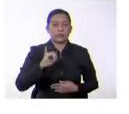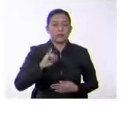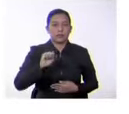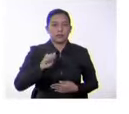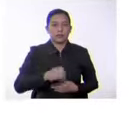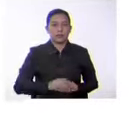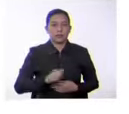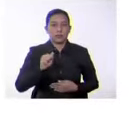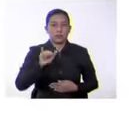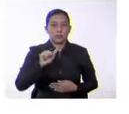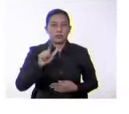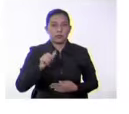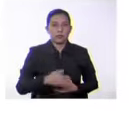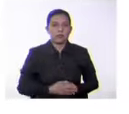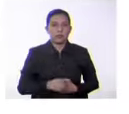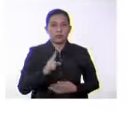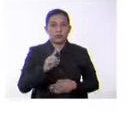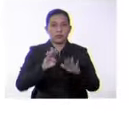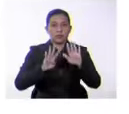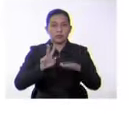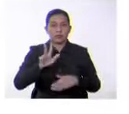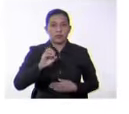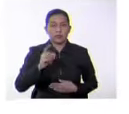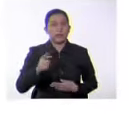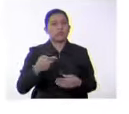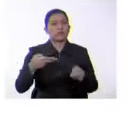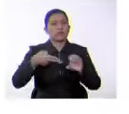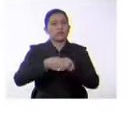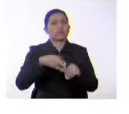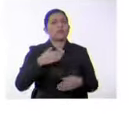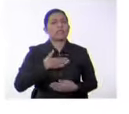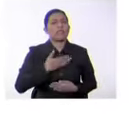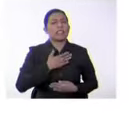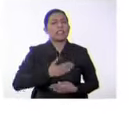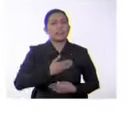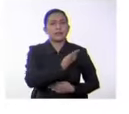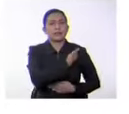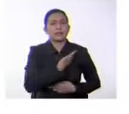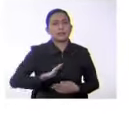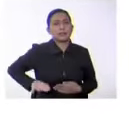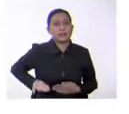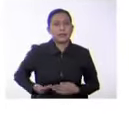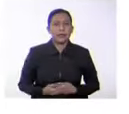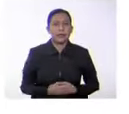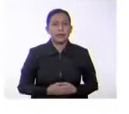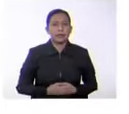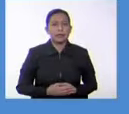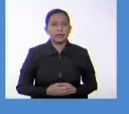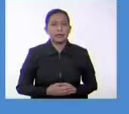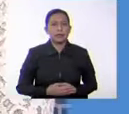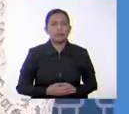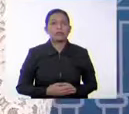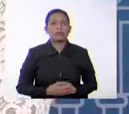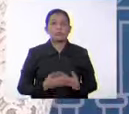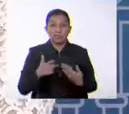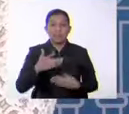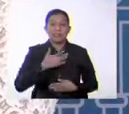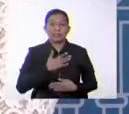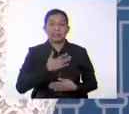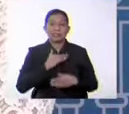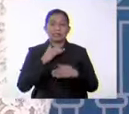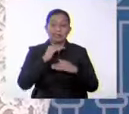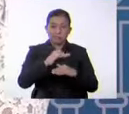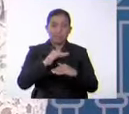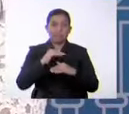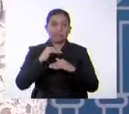postula en 1930 a la presidencia. Y tiene pues ciertos límites también, como hemos dicho, por